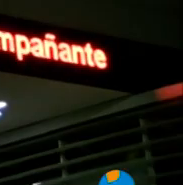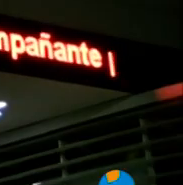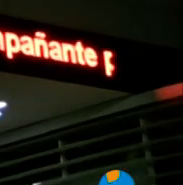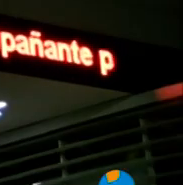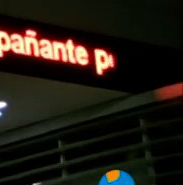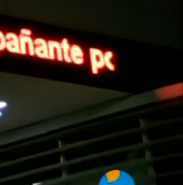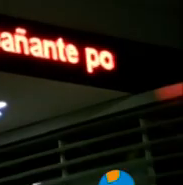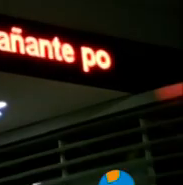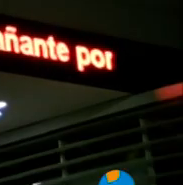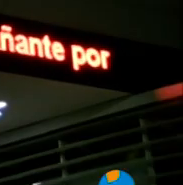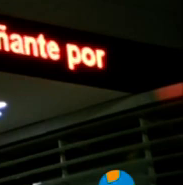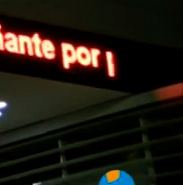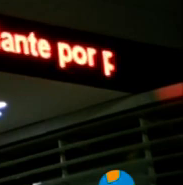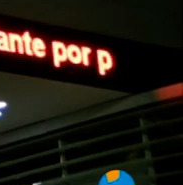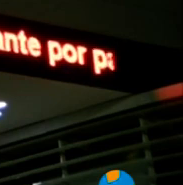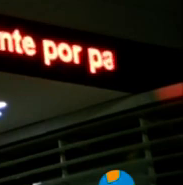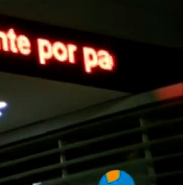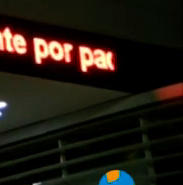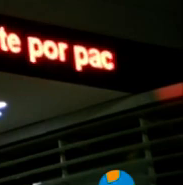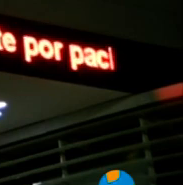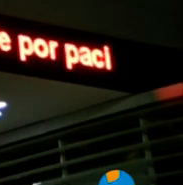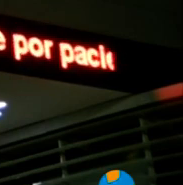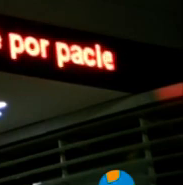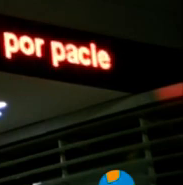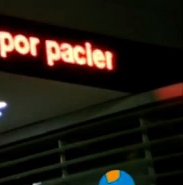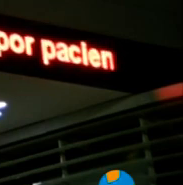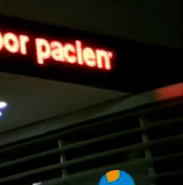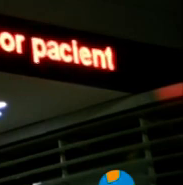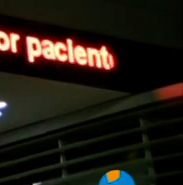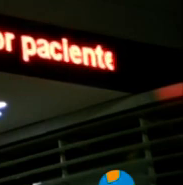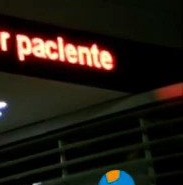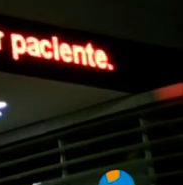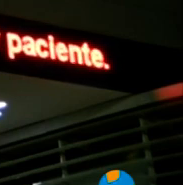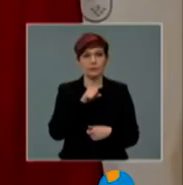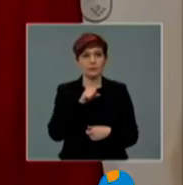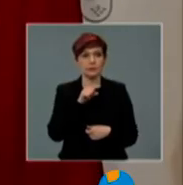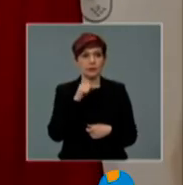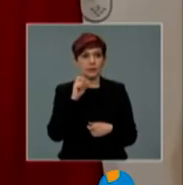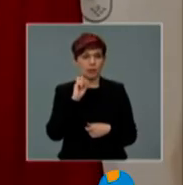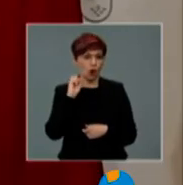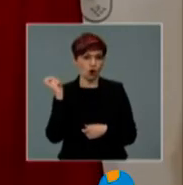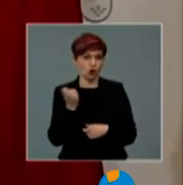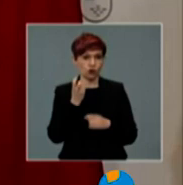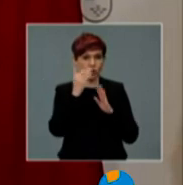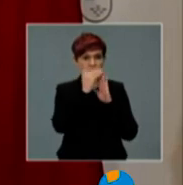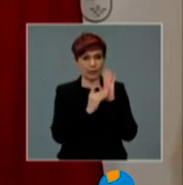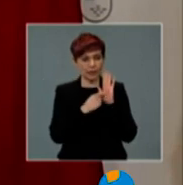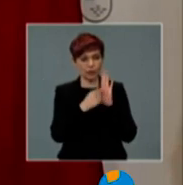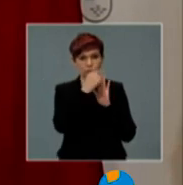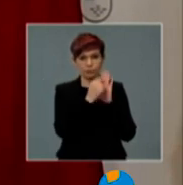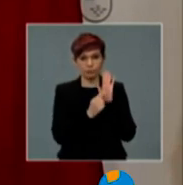farmacias repostajes de combustible comida para llevar al homicidio y otras que recoger a la orden de la consejería